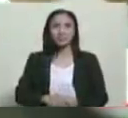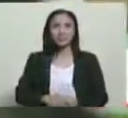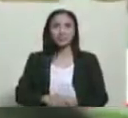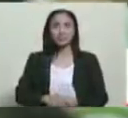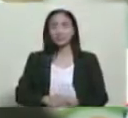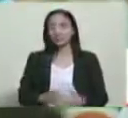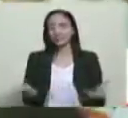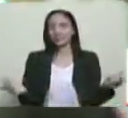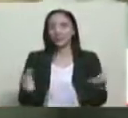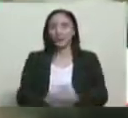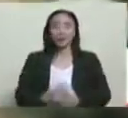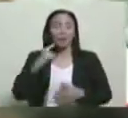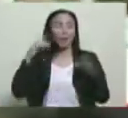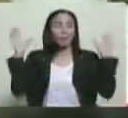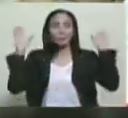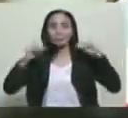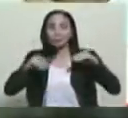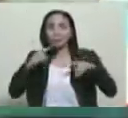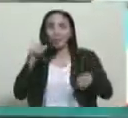Hay mucha sordera.